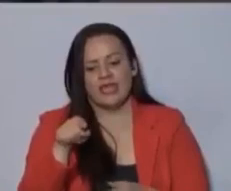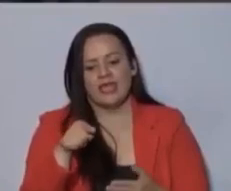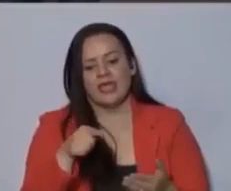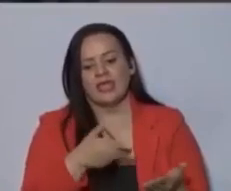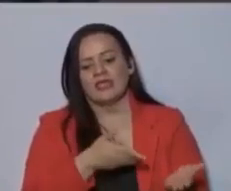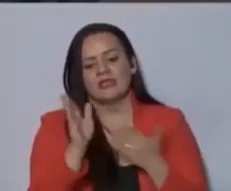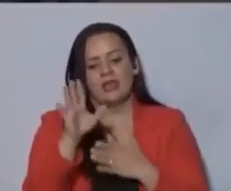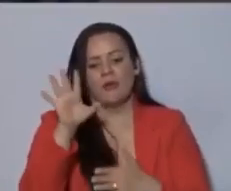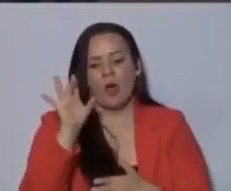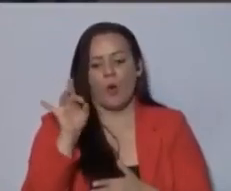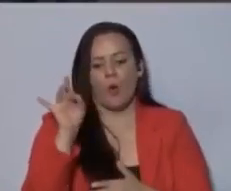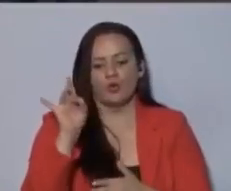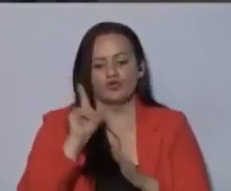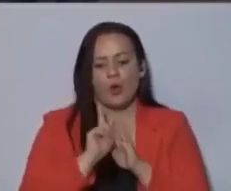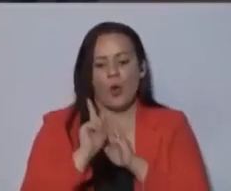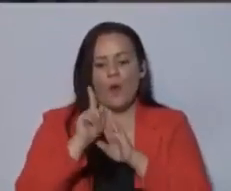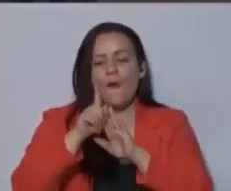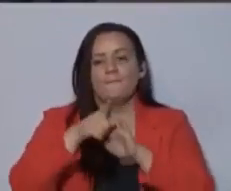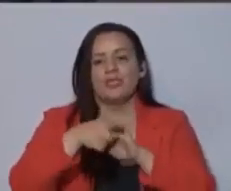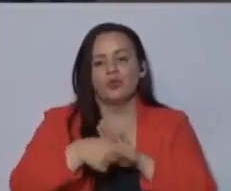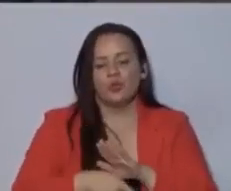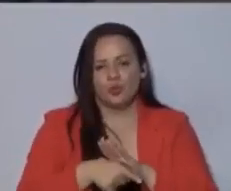consumidos 8 minutos